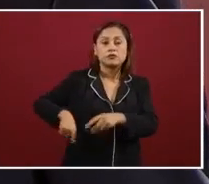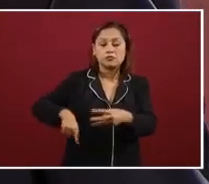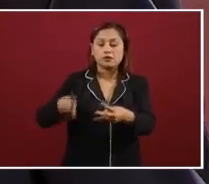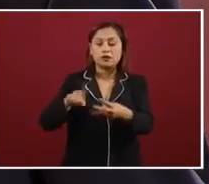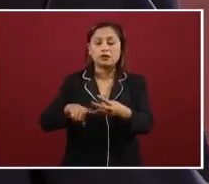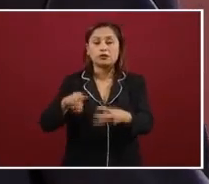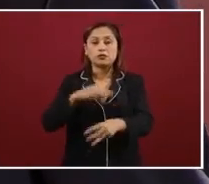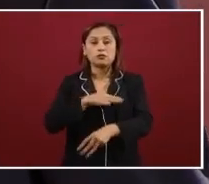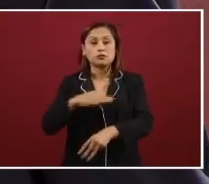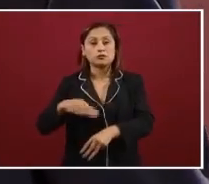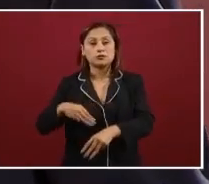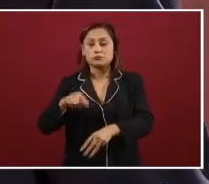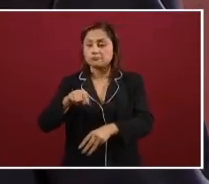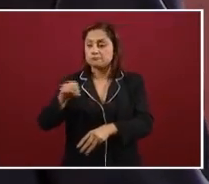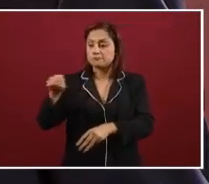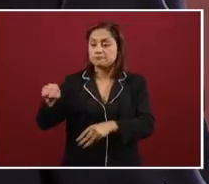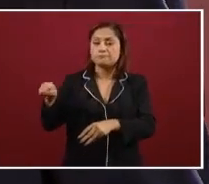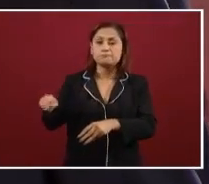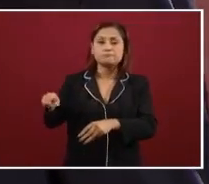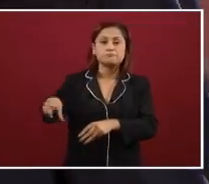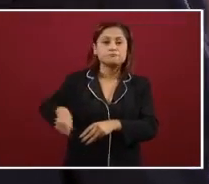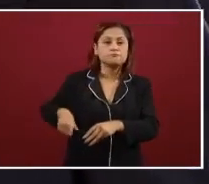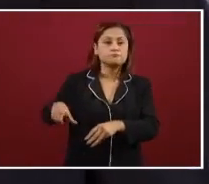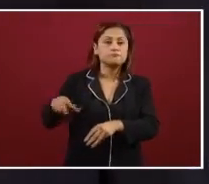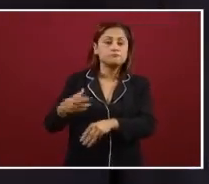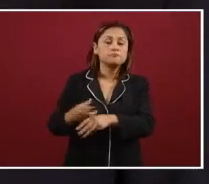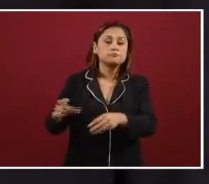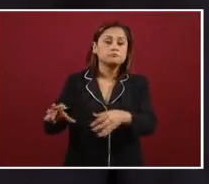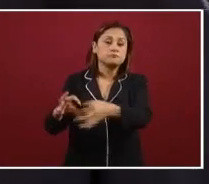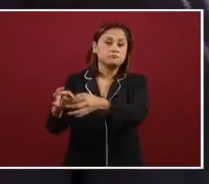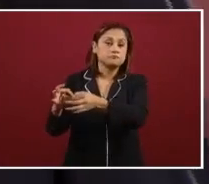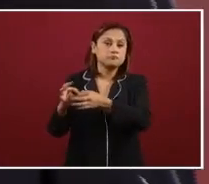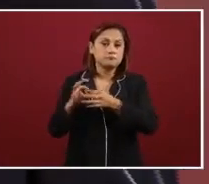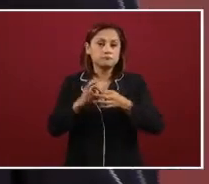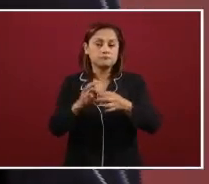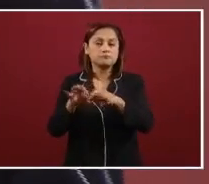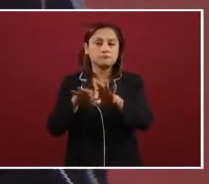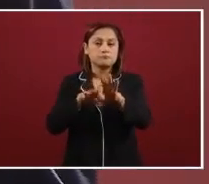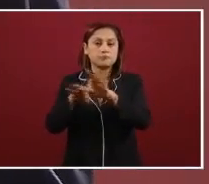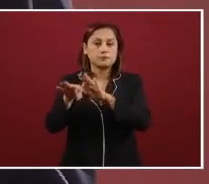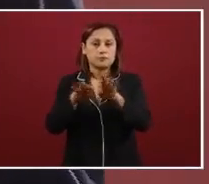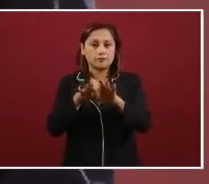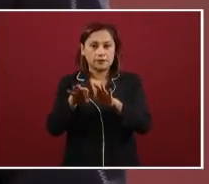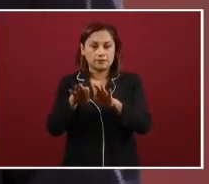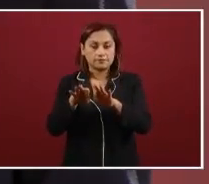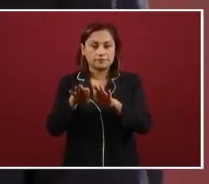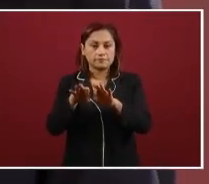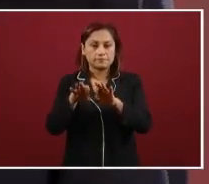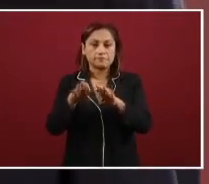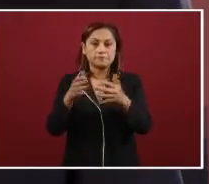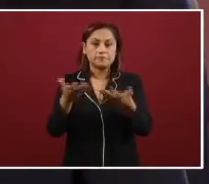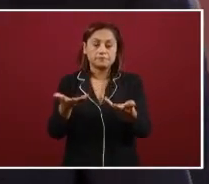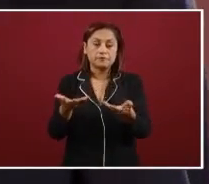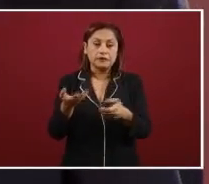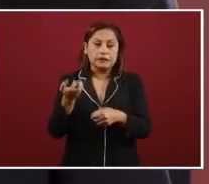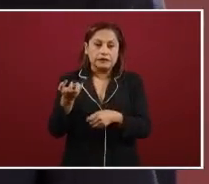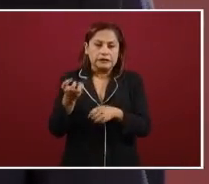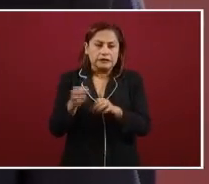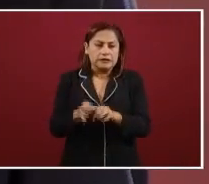municipales, y algo que es también muy importante en todos estos